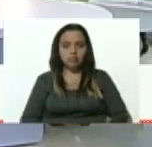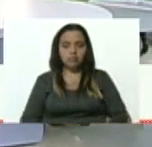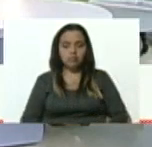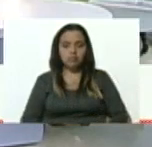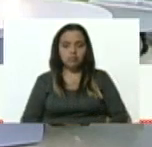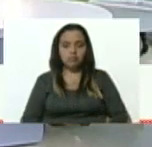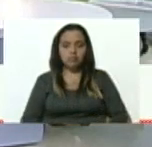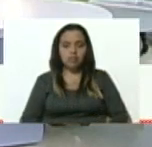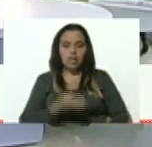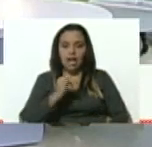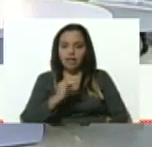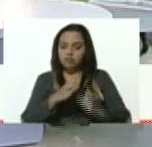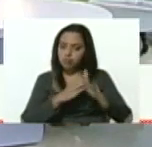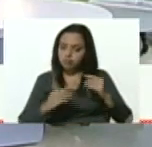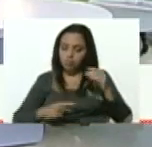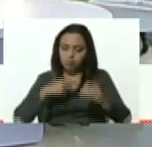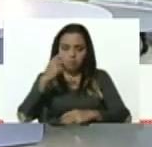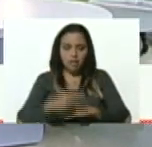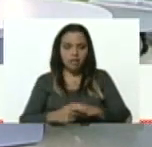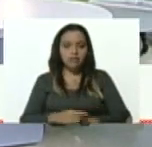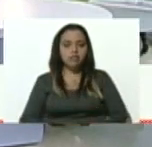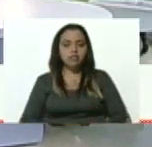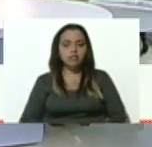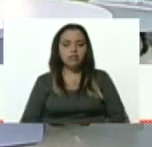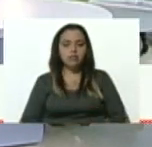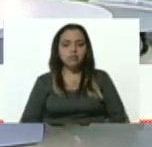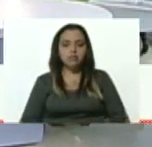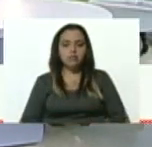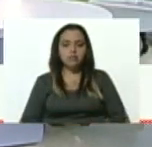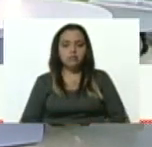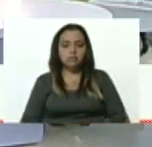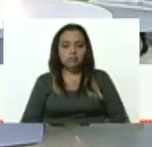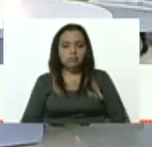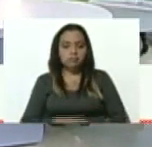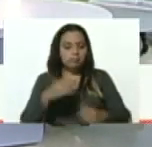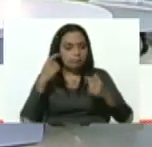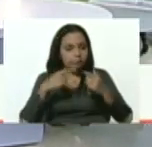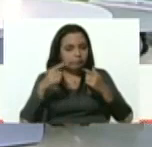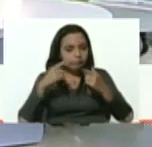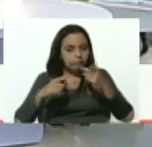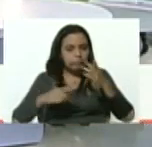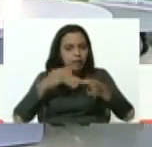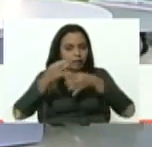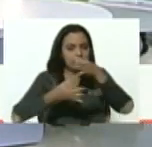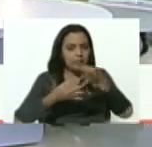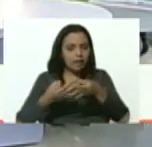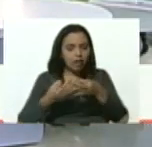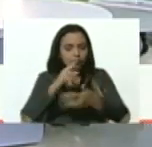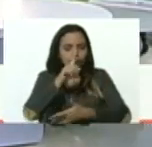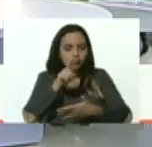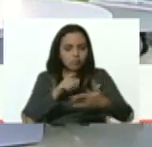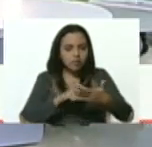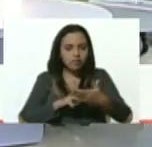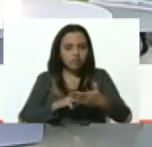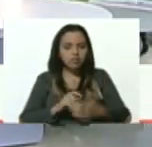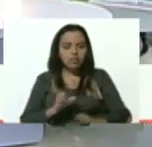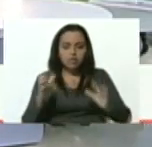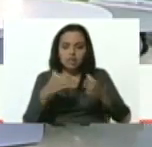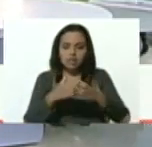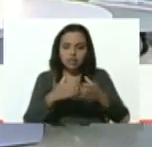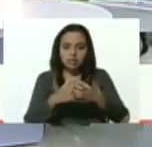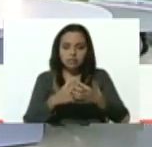Aquí está todo el plan a detalle de nuestro super equipo del Estado